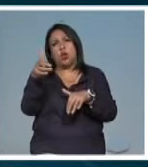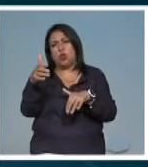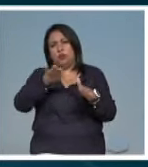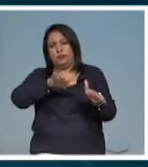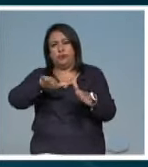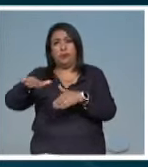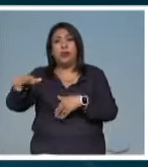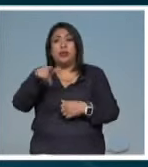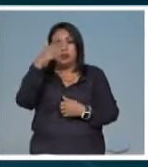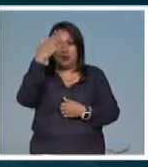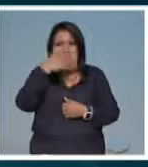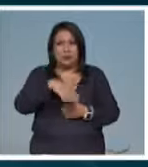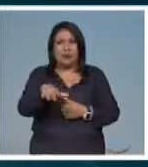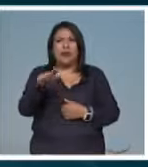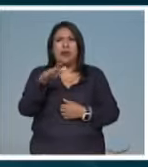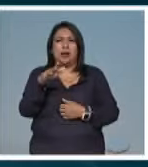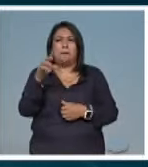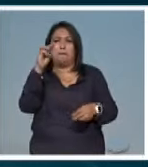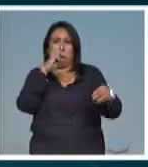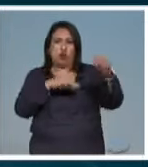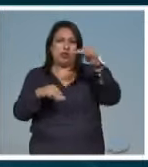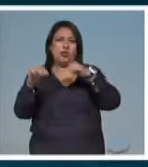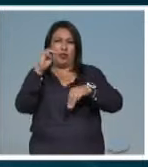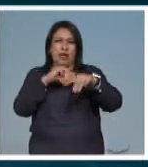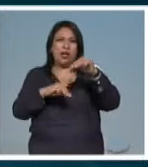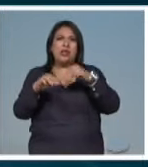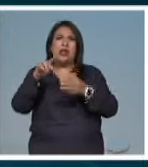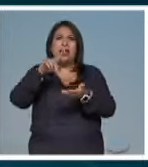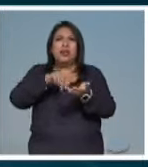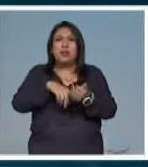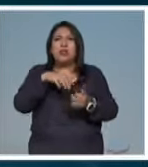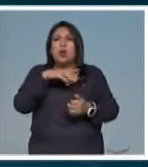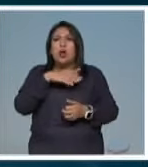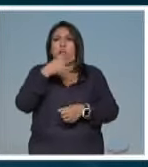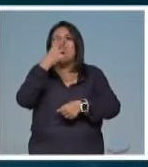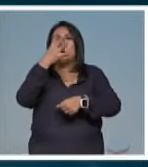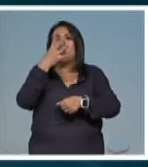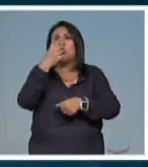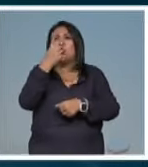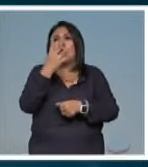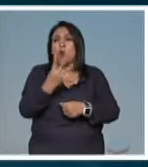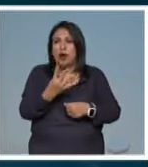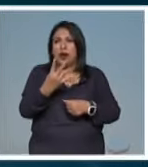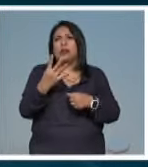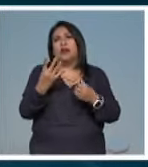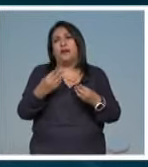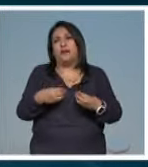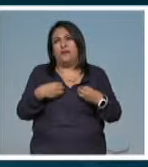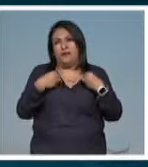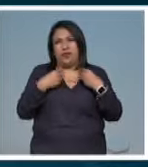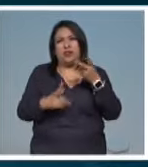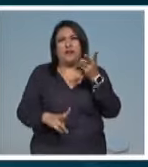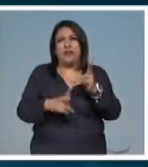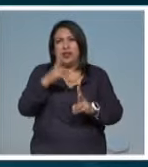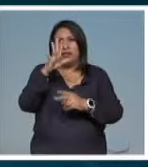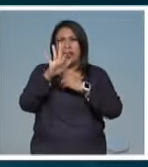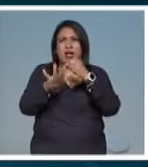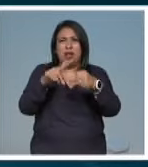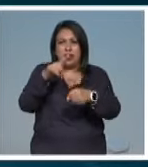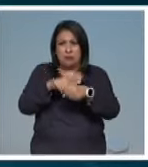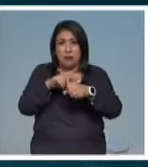¿sabían ustedes que en los sistemas montañosos se alberga la cuarta parte de las formas de vida vegetal y